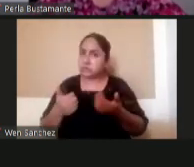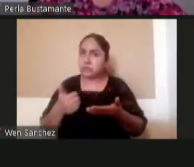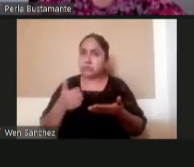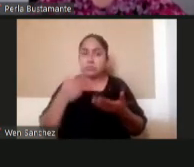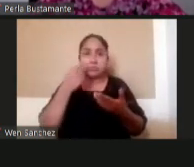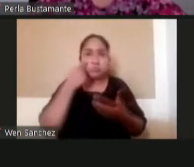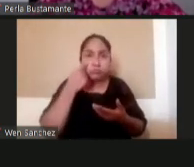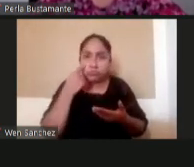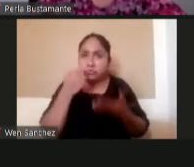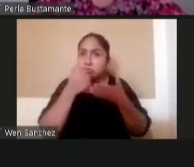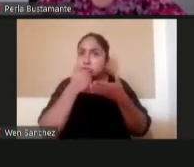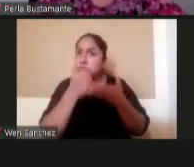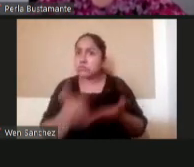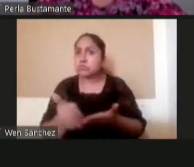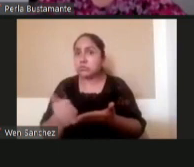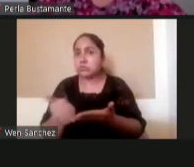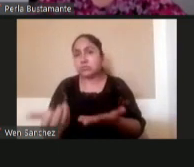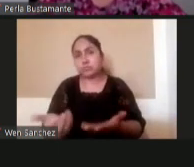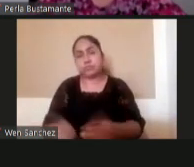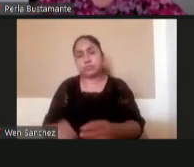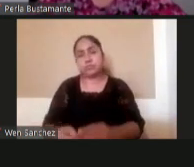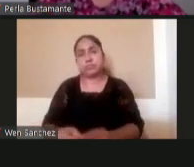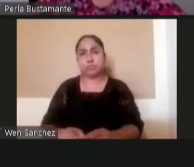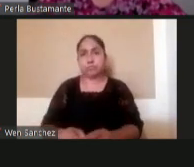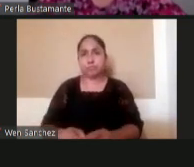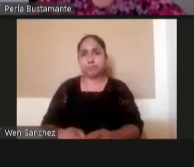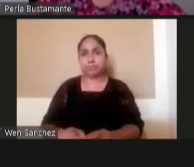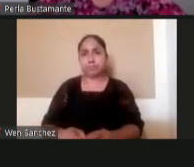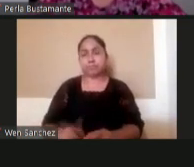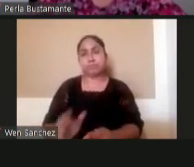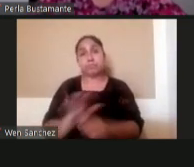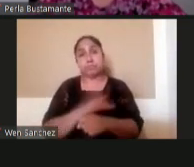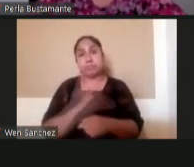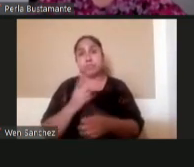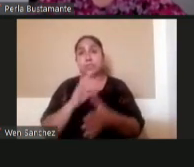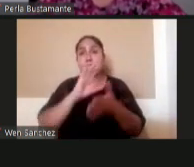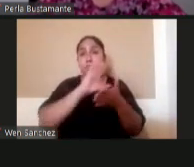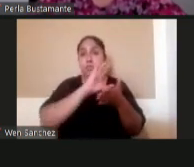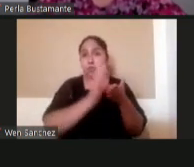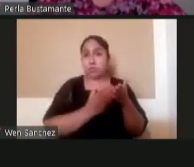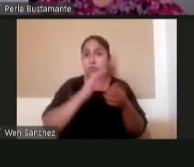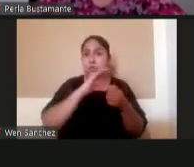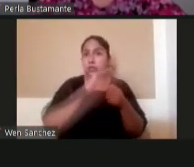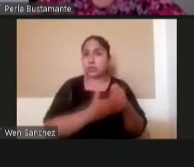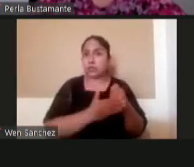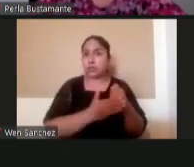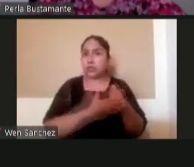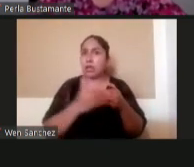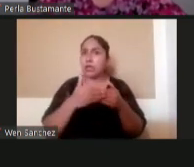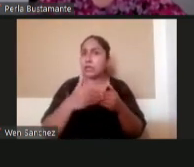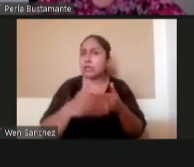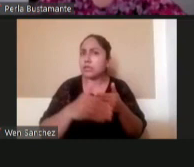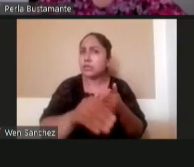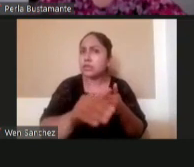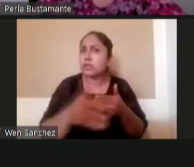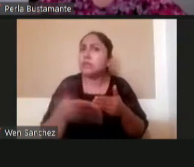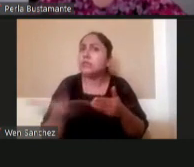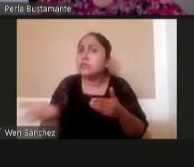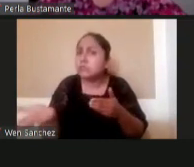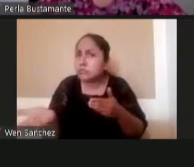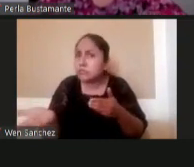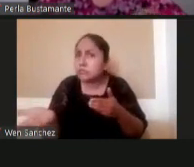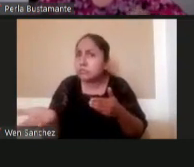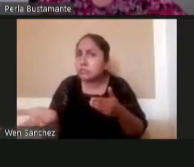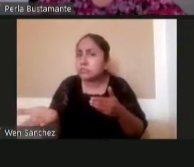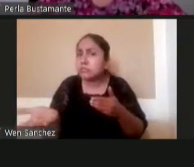porque al terminar esta concesión, pues habrá que ver cómo se va a seguir realizando la